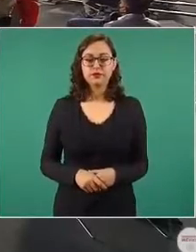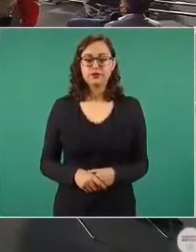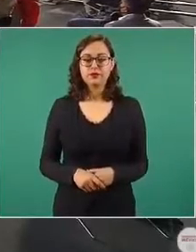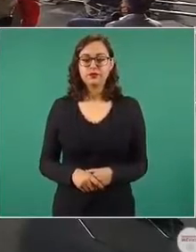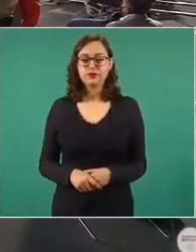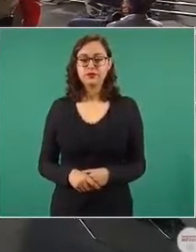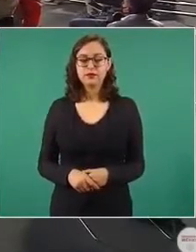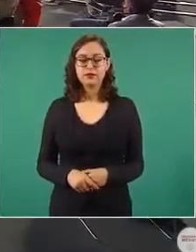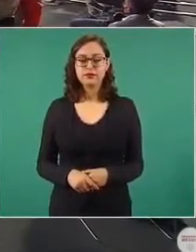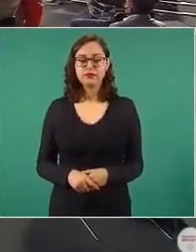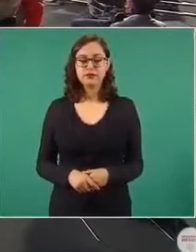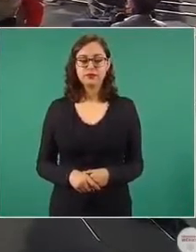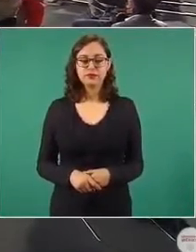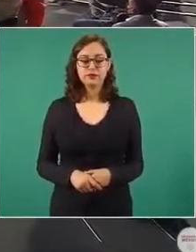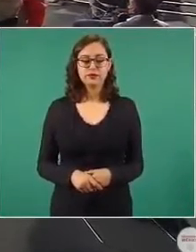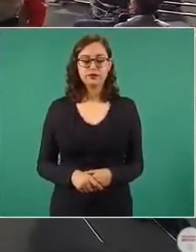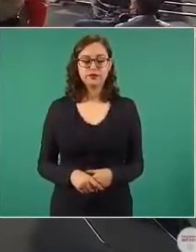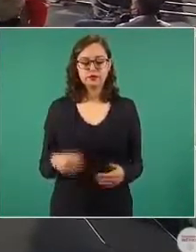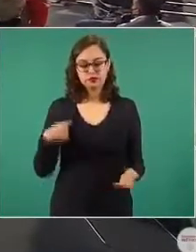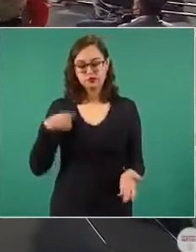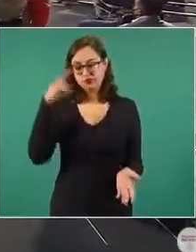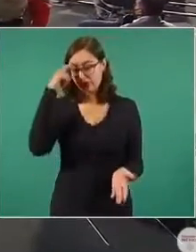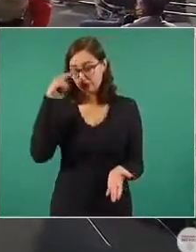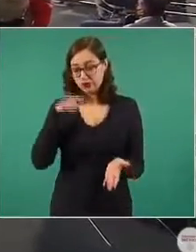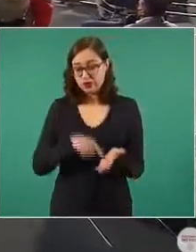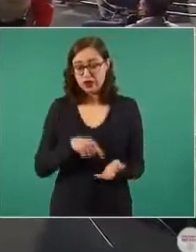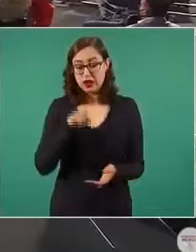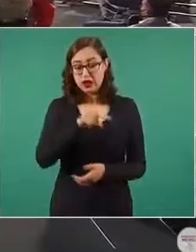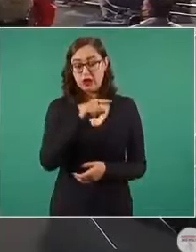aconsejando al señor Ancira.